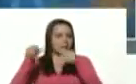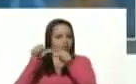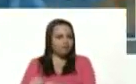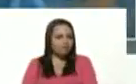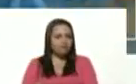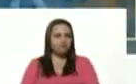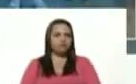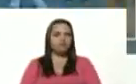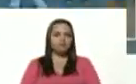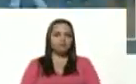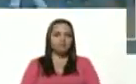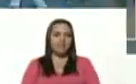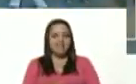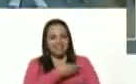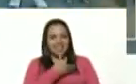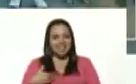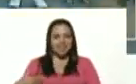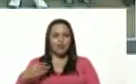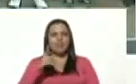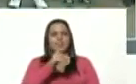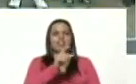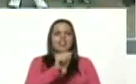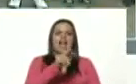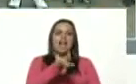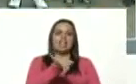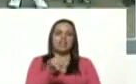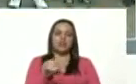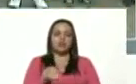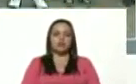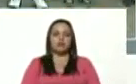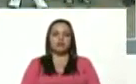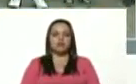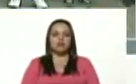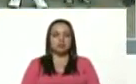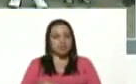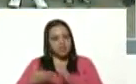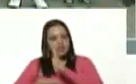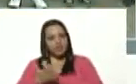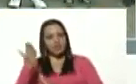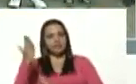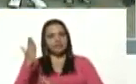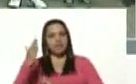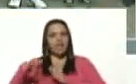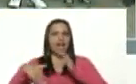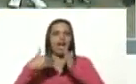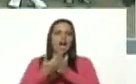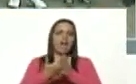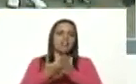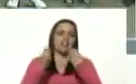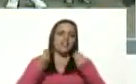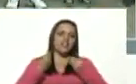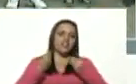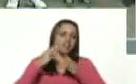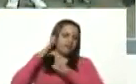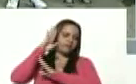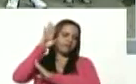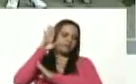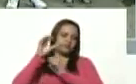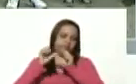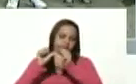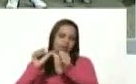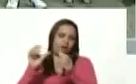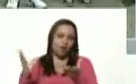Nuestro querido Darío Vivas, que trascendió a la inmortalidad, a la vida eterna. Ya está con nuestro comandante